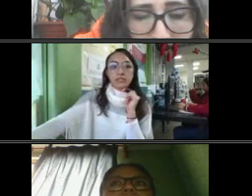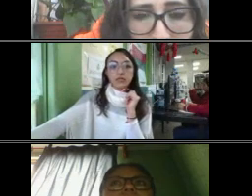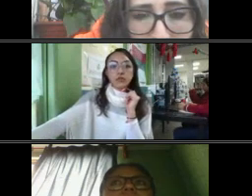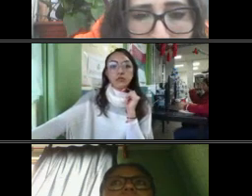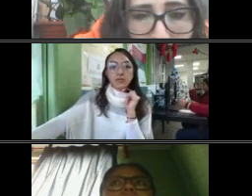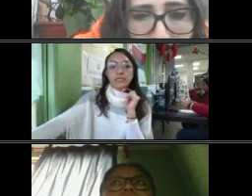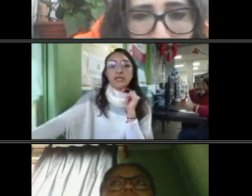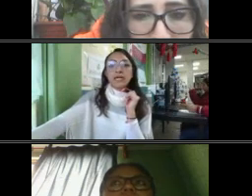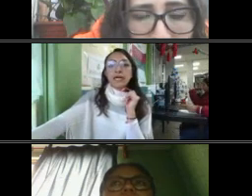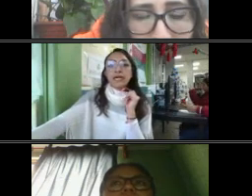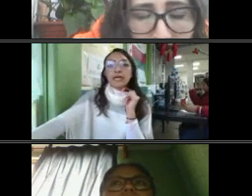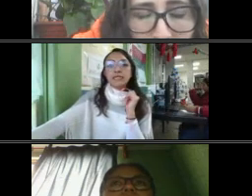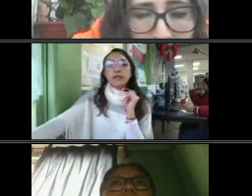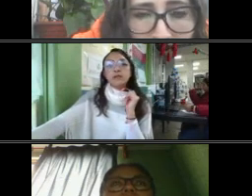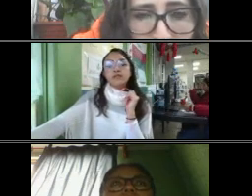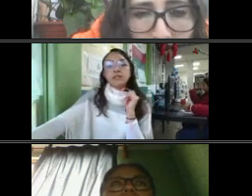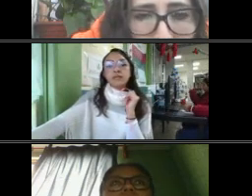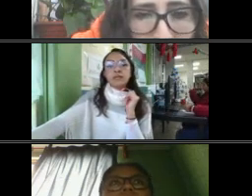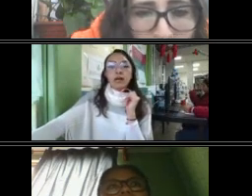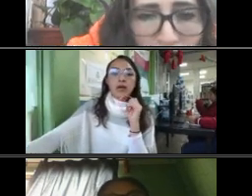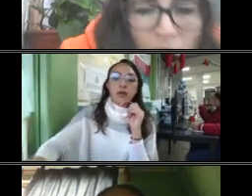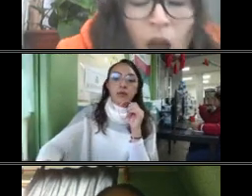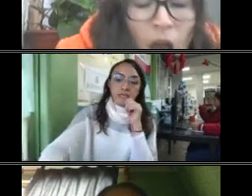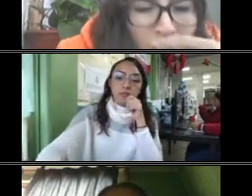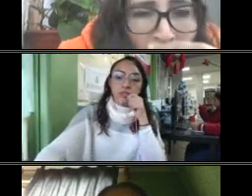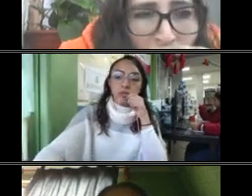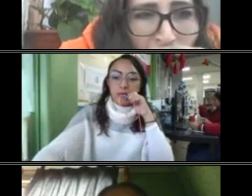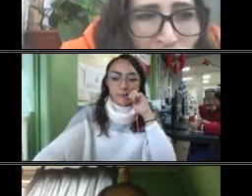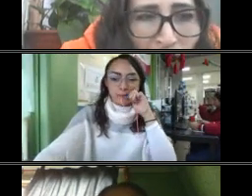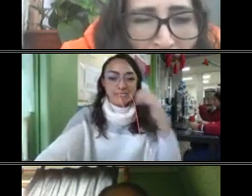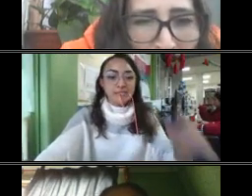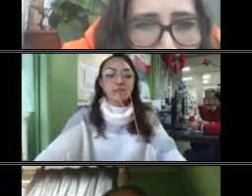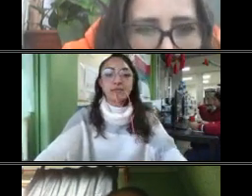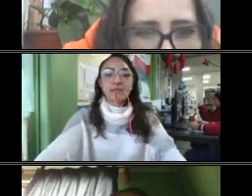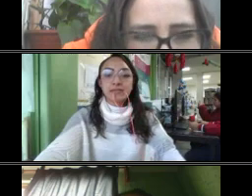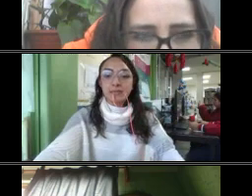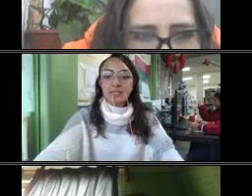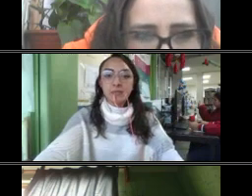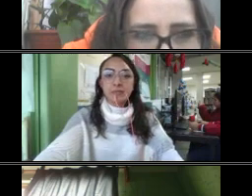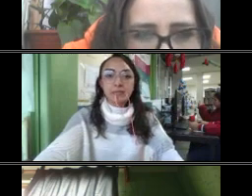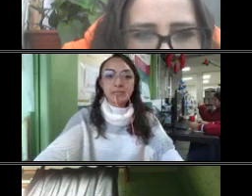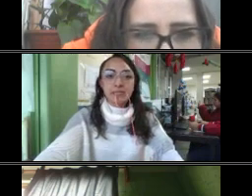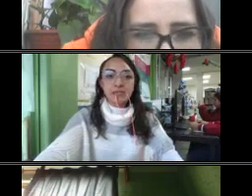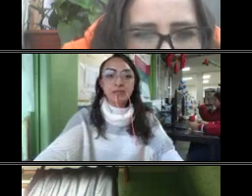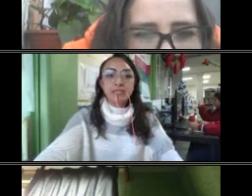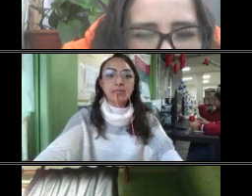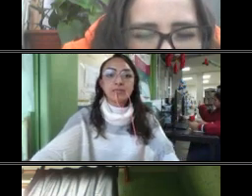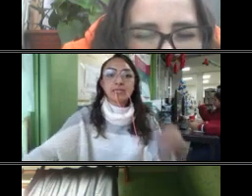5 formas en las que vamos a guardar nuestro vocabulario que vayamos aprendiendo en lengua de